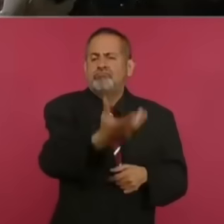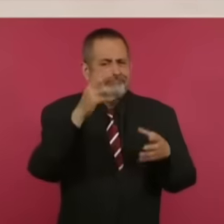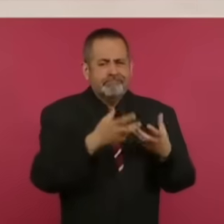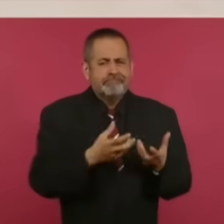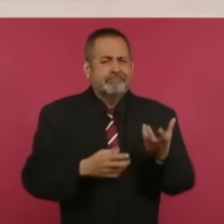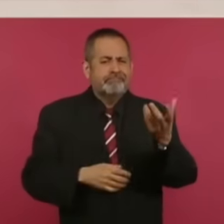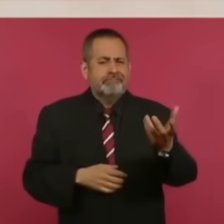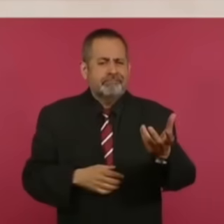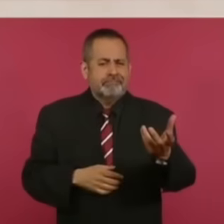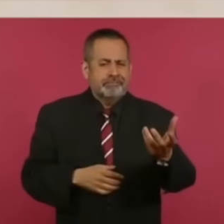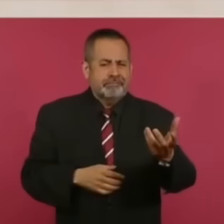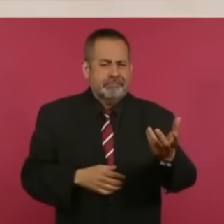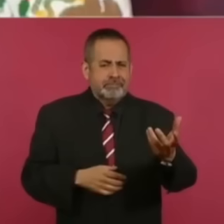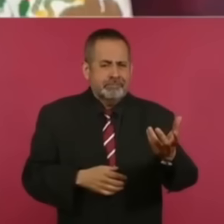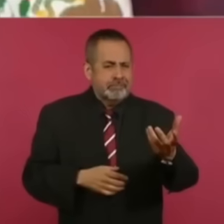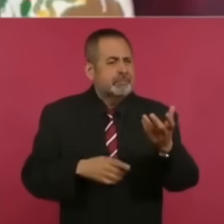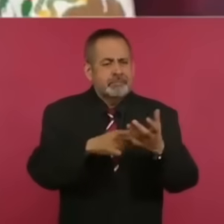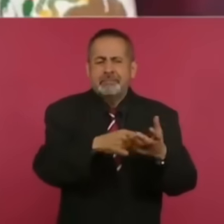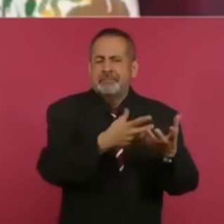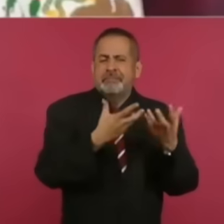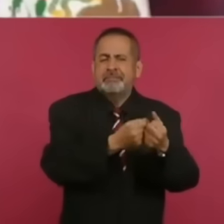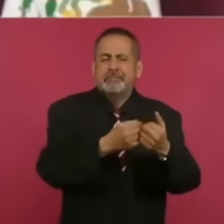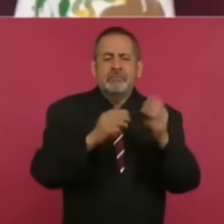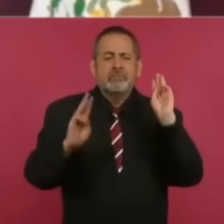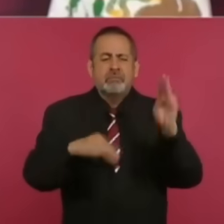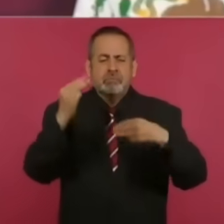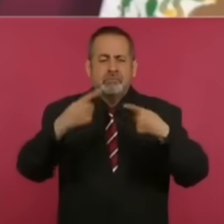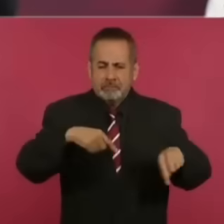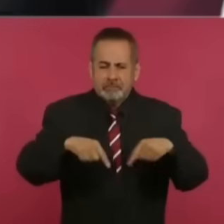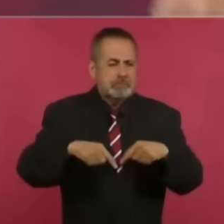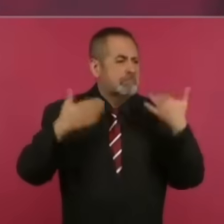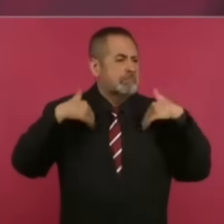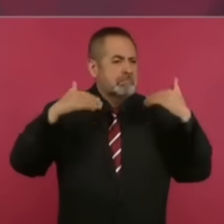a un mundial, sí, todo un escándalo.